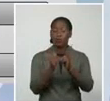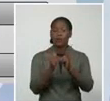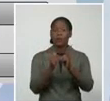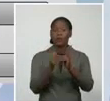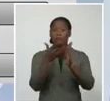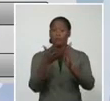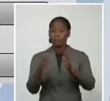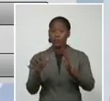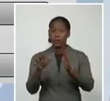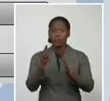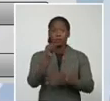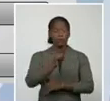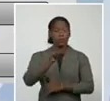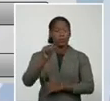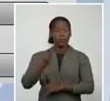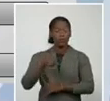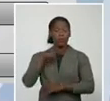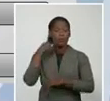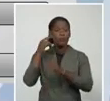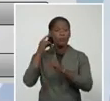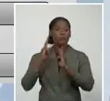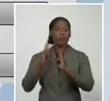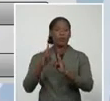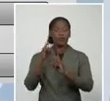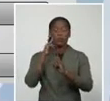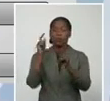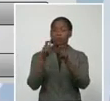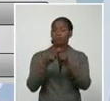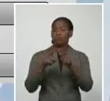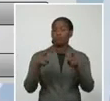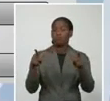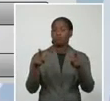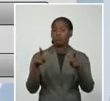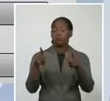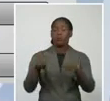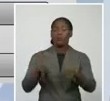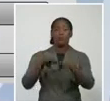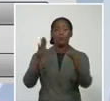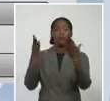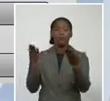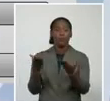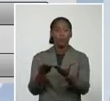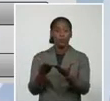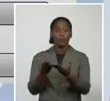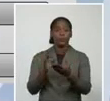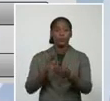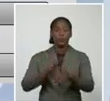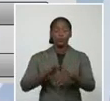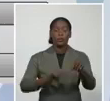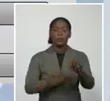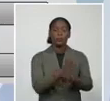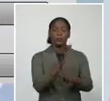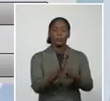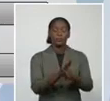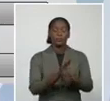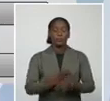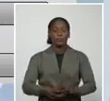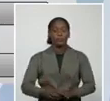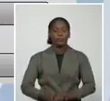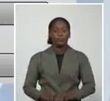2.800.279 personas que han perdido la vida en el mundo con la COVID-19. Eso da una tasa